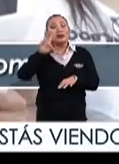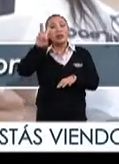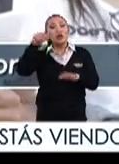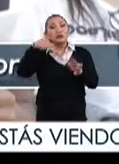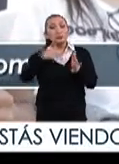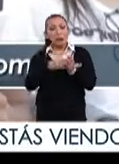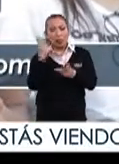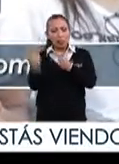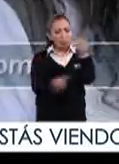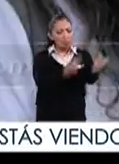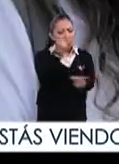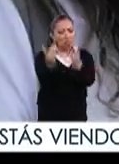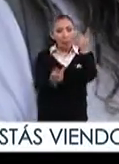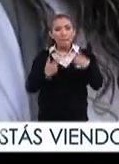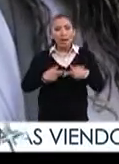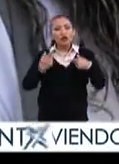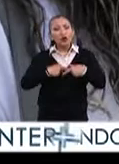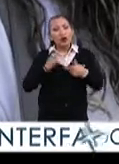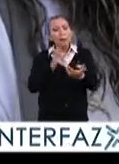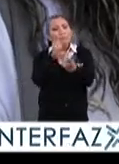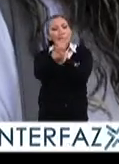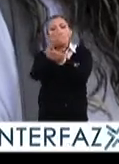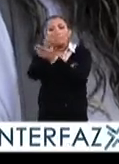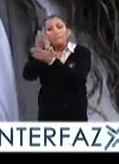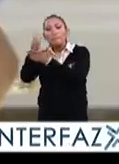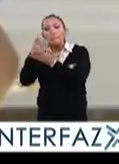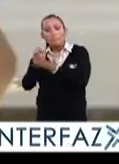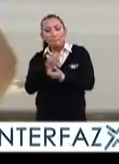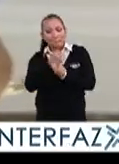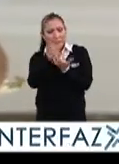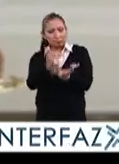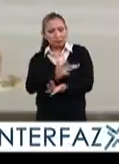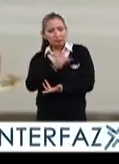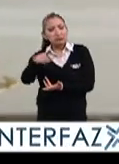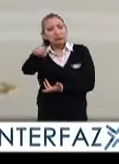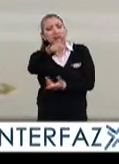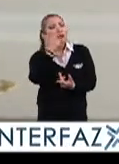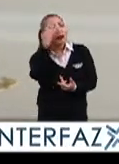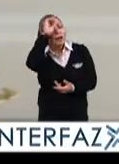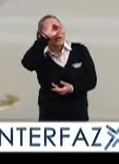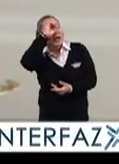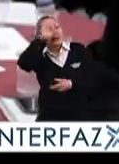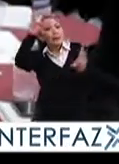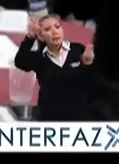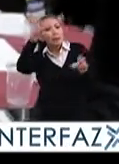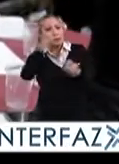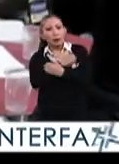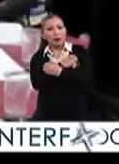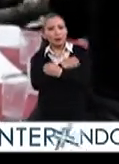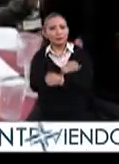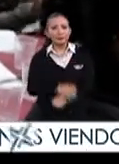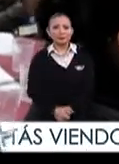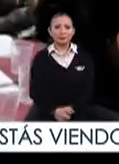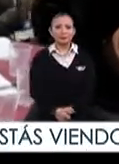92,000 encuestas entre la población, en la que se expresó el sentir de la población en el tema.